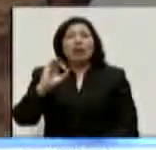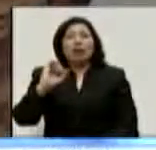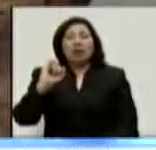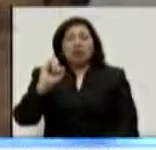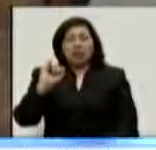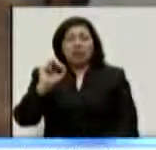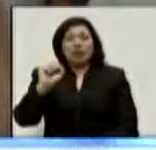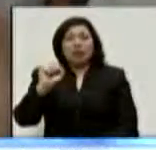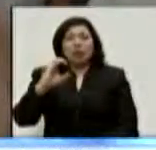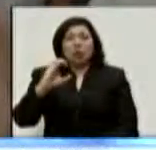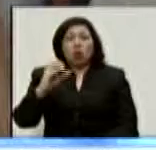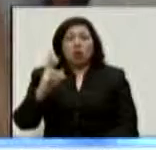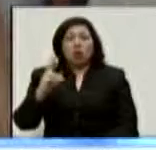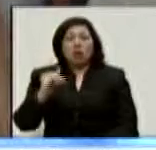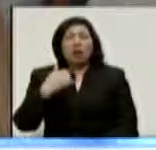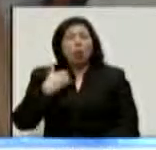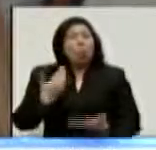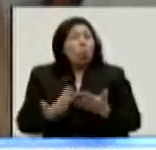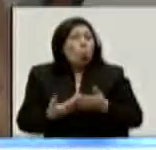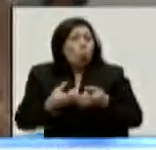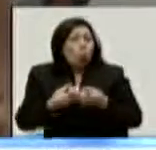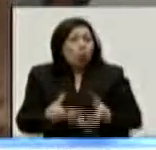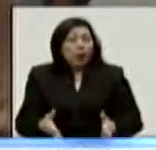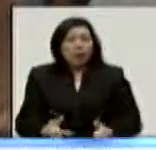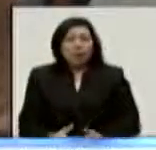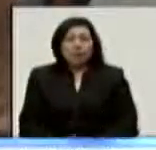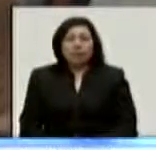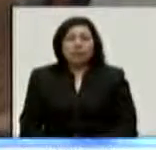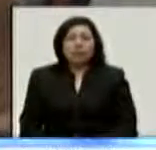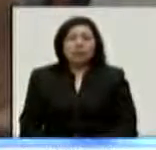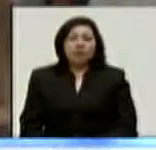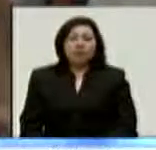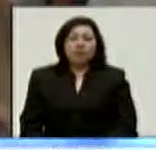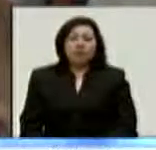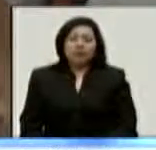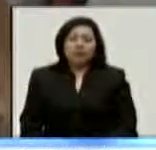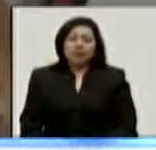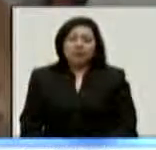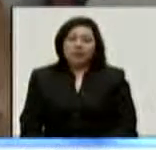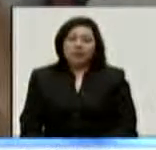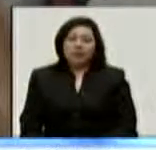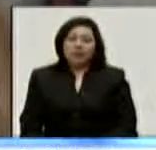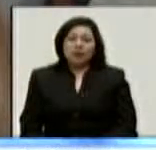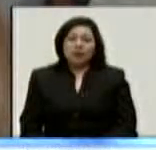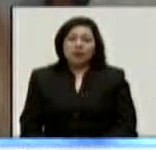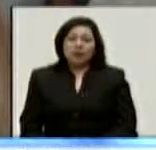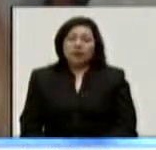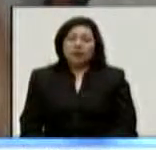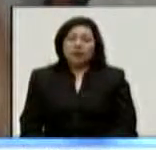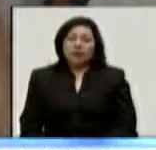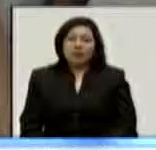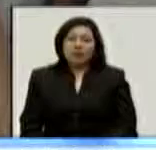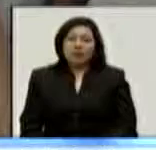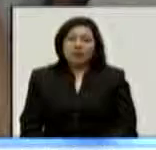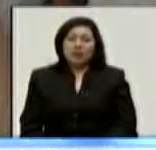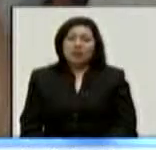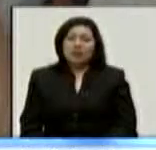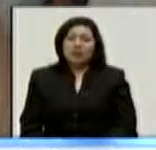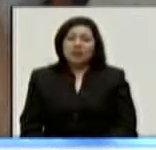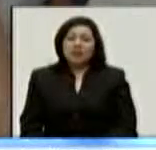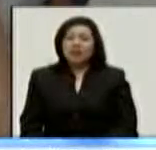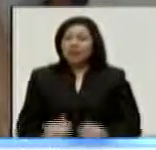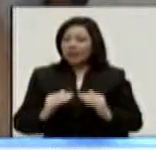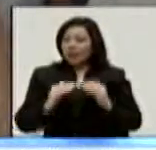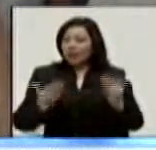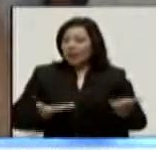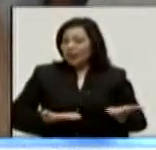su business, acá en su página web? Que todo el mundo la conoce por lo demás. ¿Qué dice? La idea